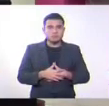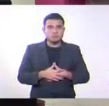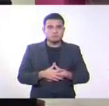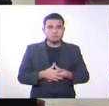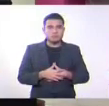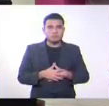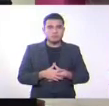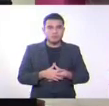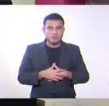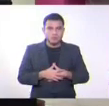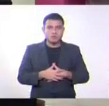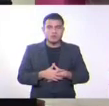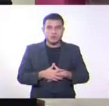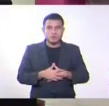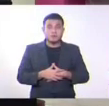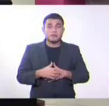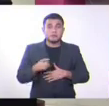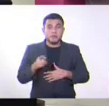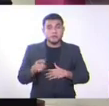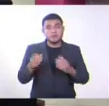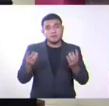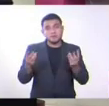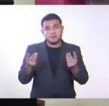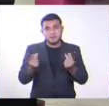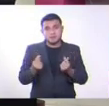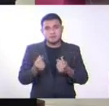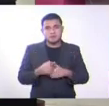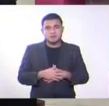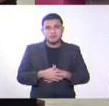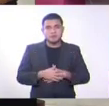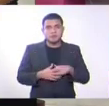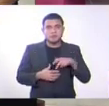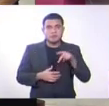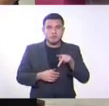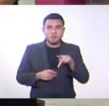valor de ese segmento que se traza desde P a Q. Ujú.